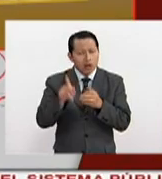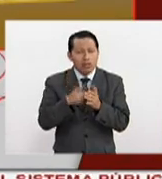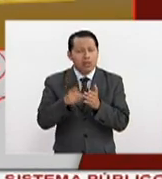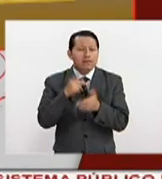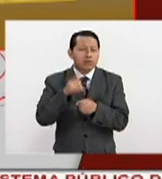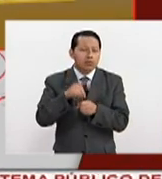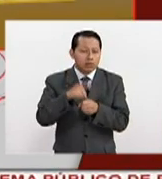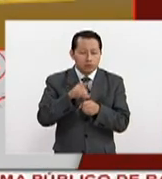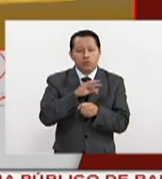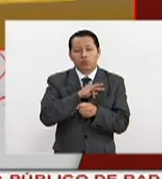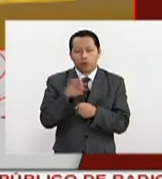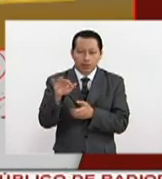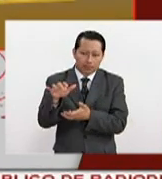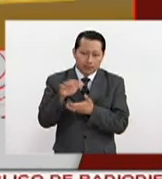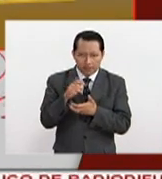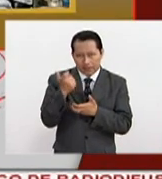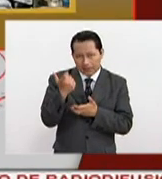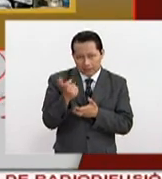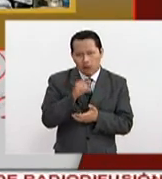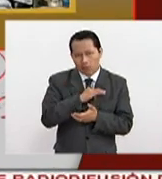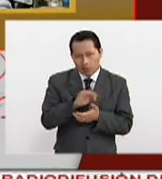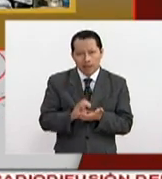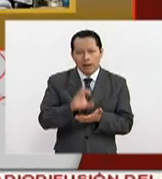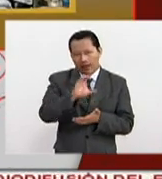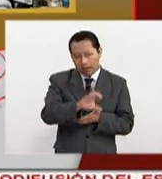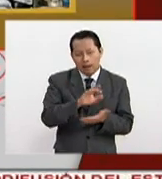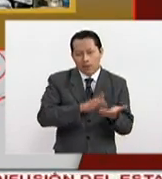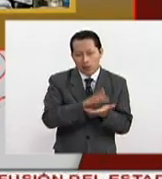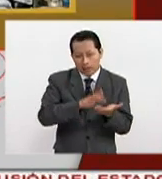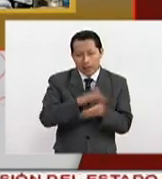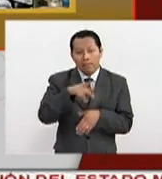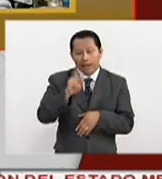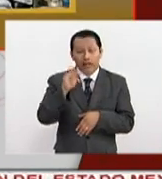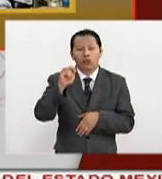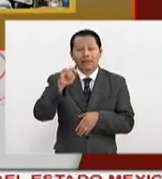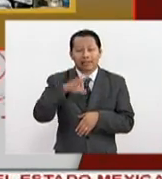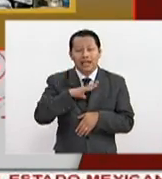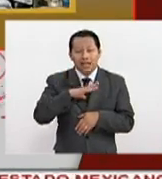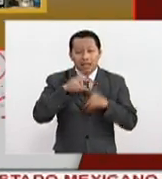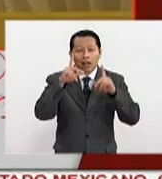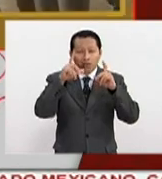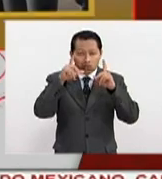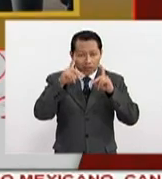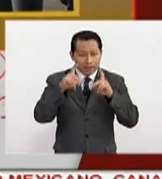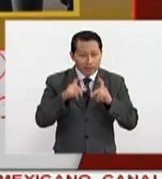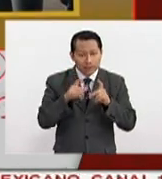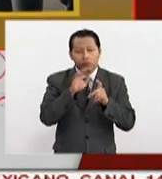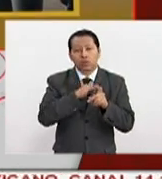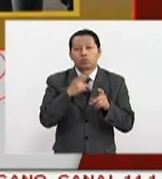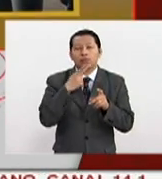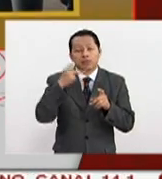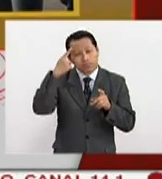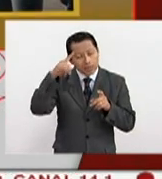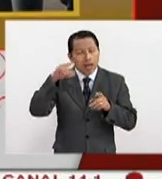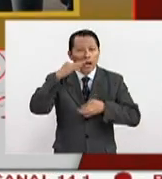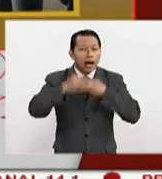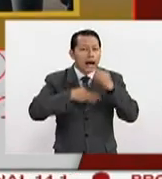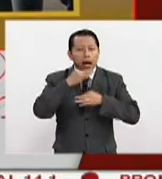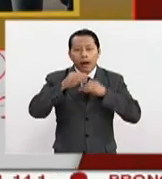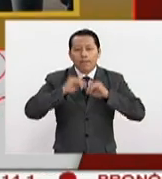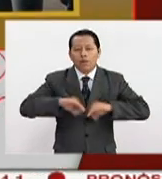significativa de dinero para apoyar. Pero sí tenemos varias fotografías que hemos usado para promoverlo.